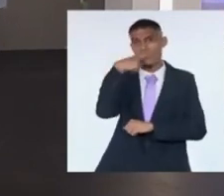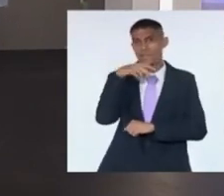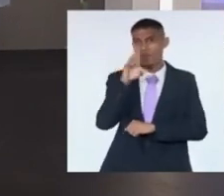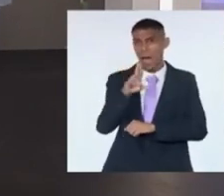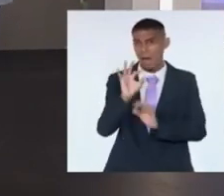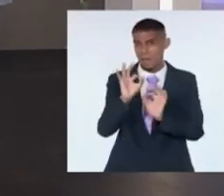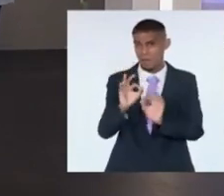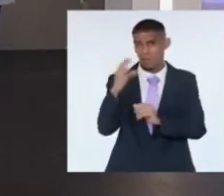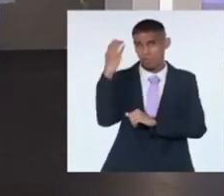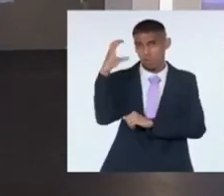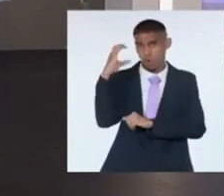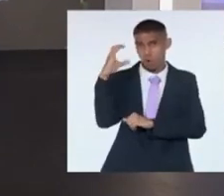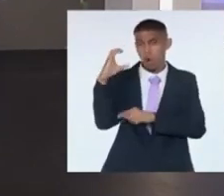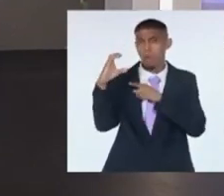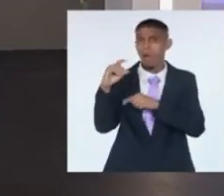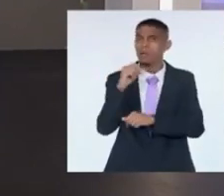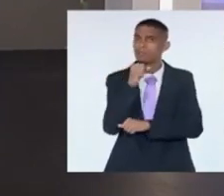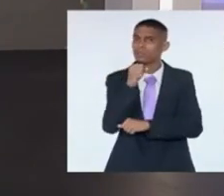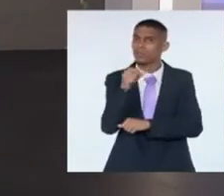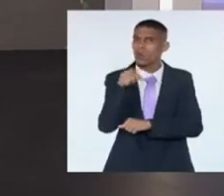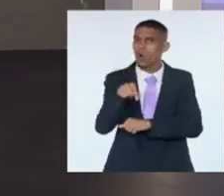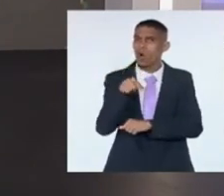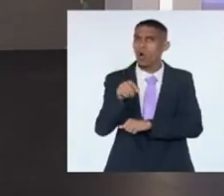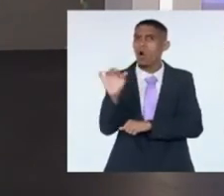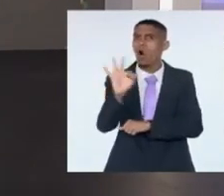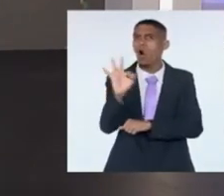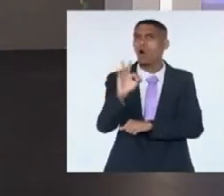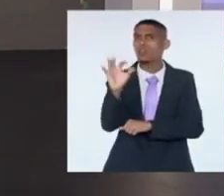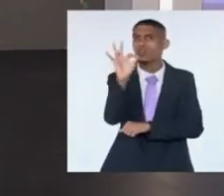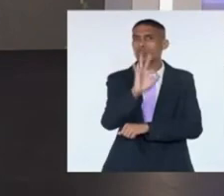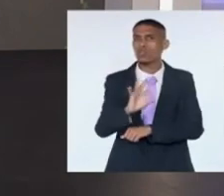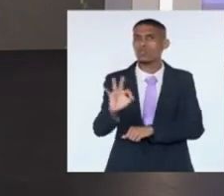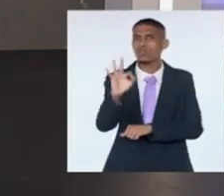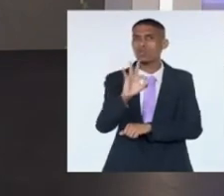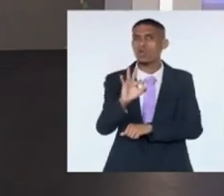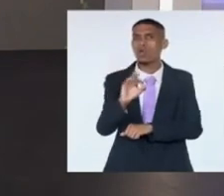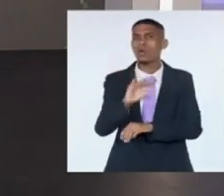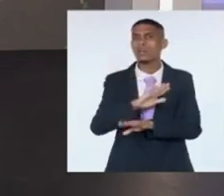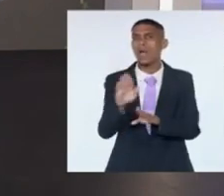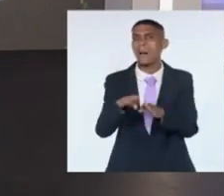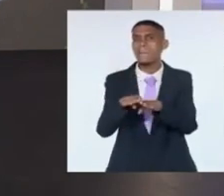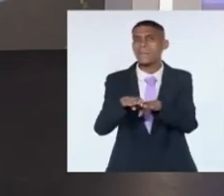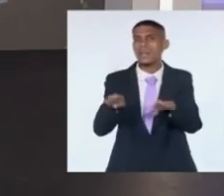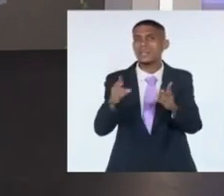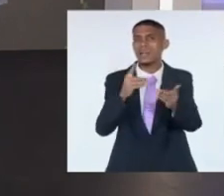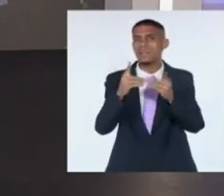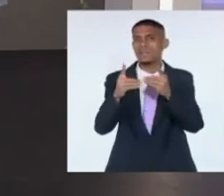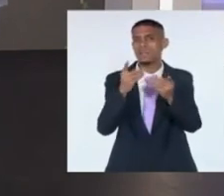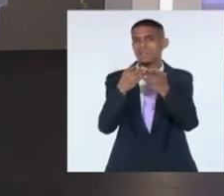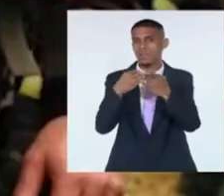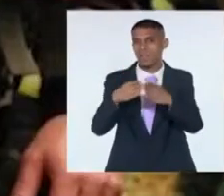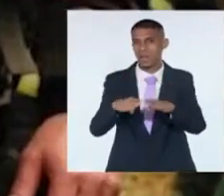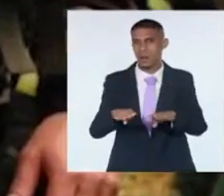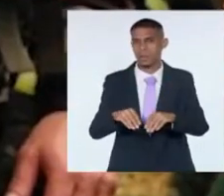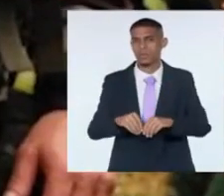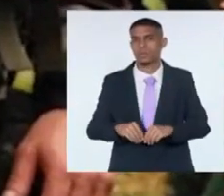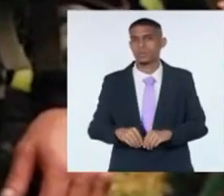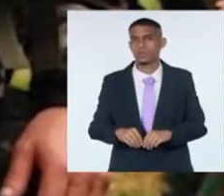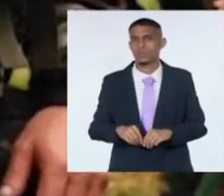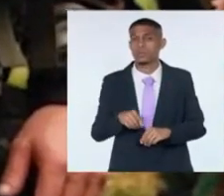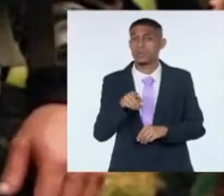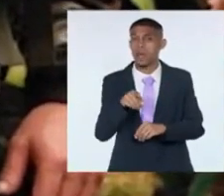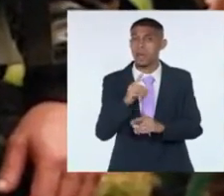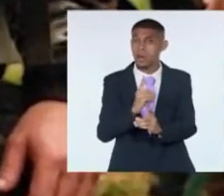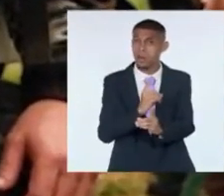revolucionarias de Colombia anunciaron que el ocho de octubre próximo instalarán la mesa de diálogo en la región del catatumbo en paralelo al encuentro